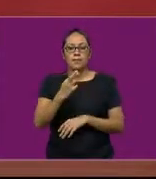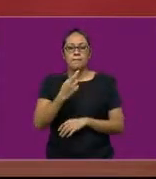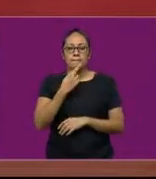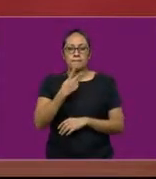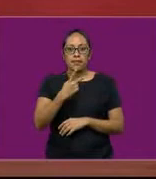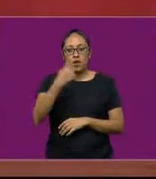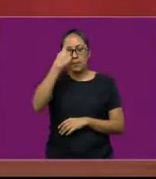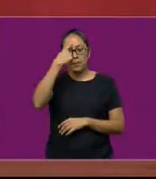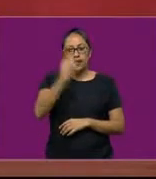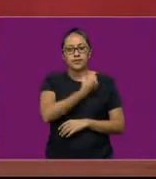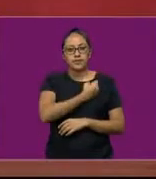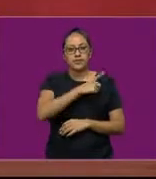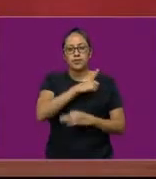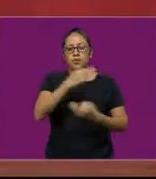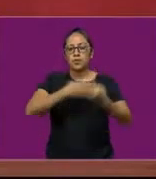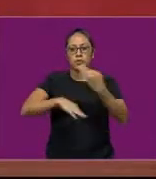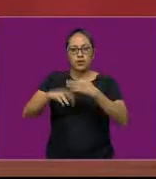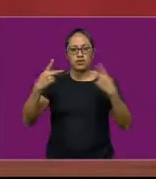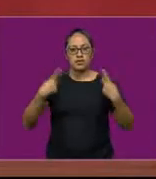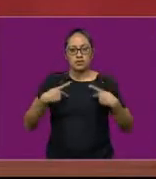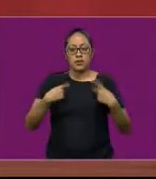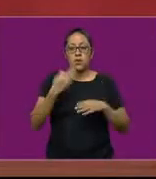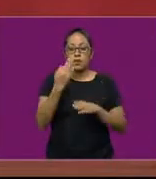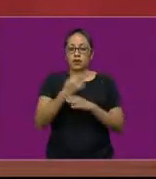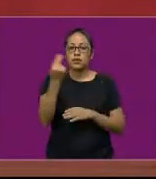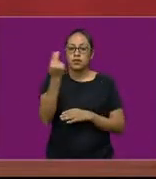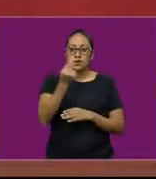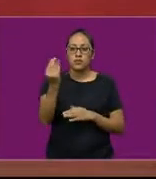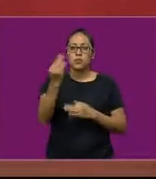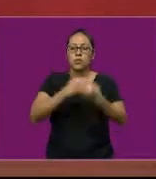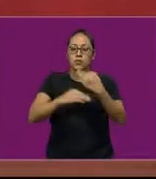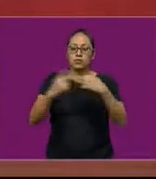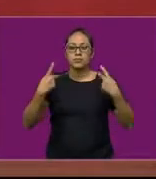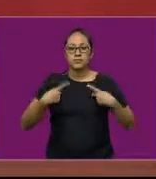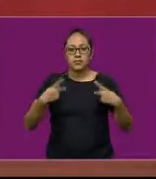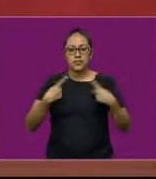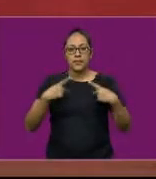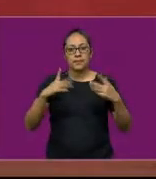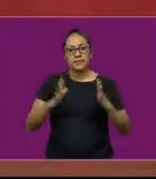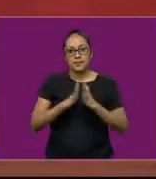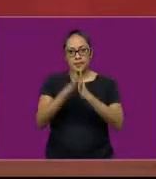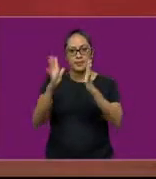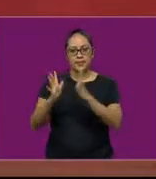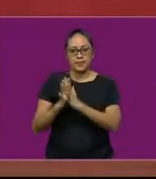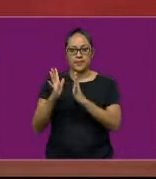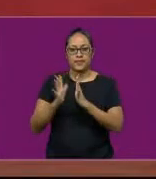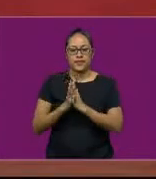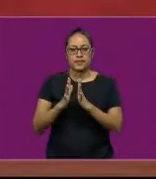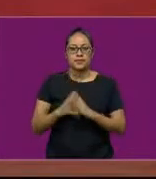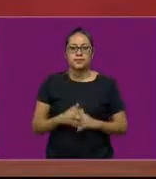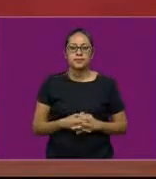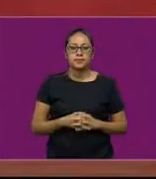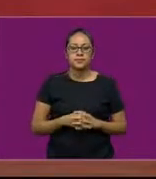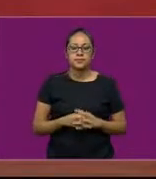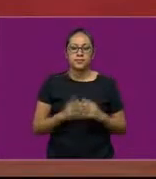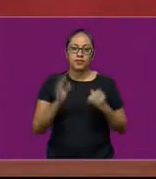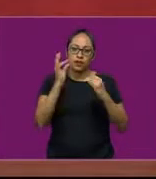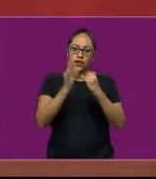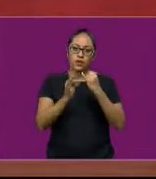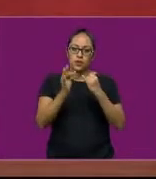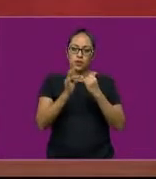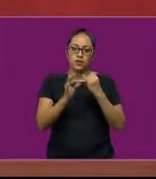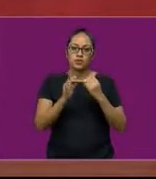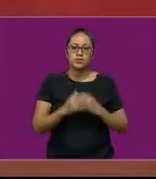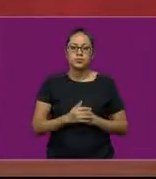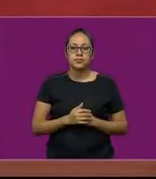población. En este momento requerimos de la participación de todas y todos ustedes. Por último,